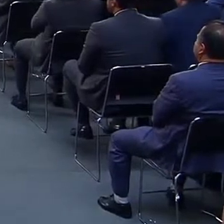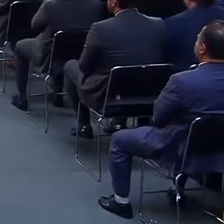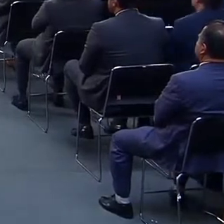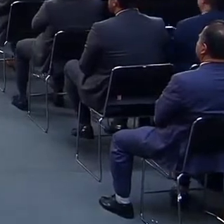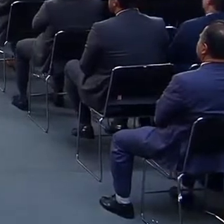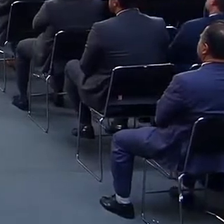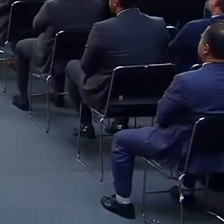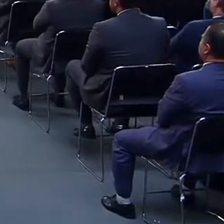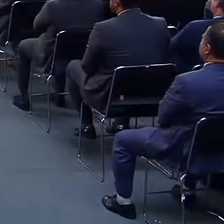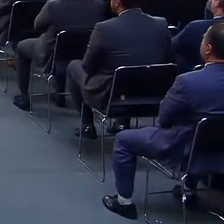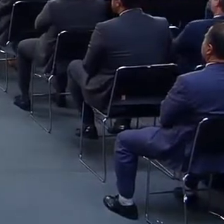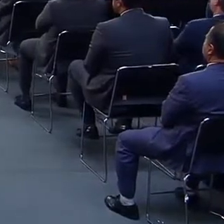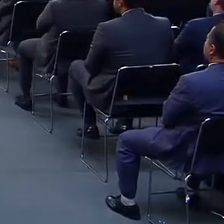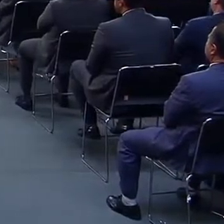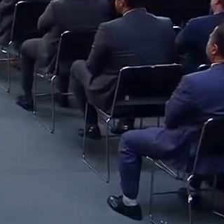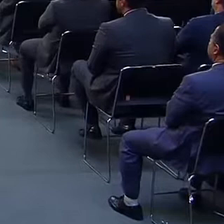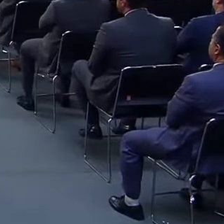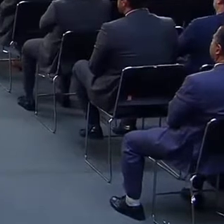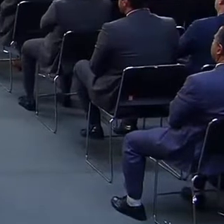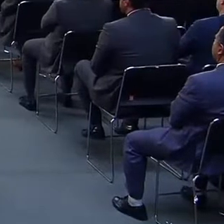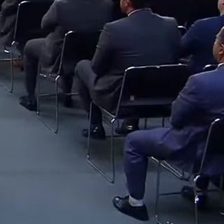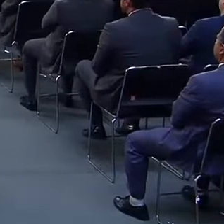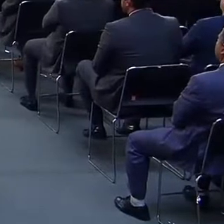Amigo Adán Augusto,